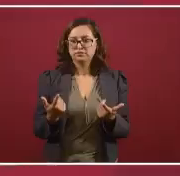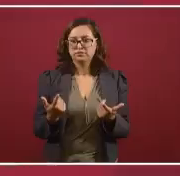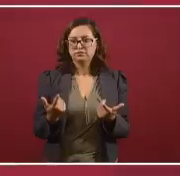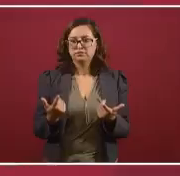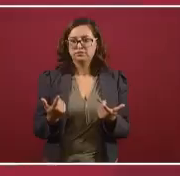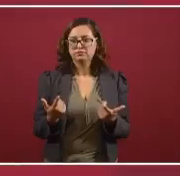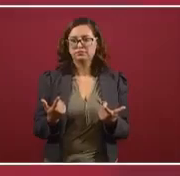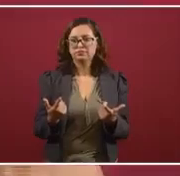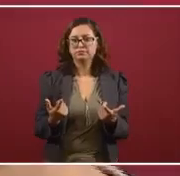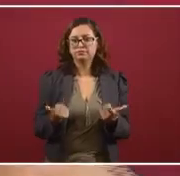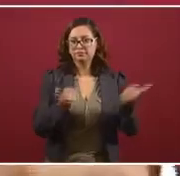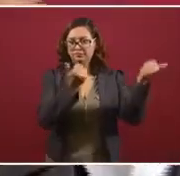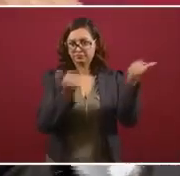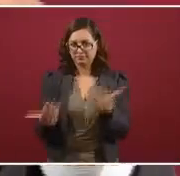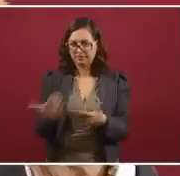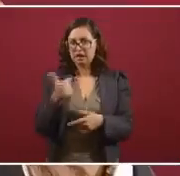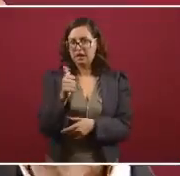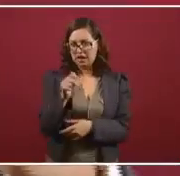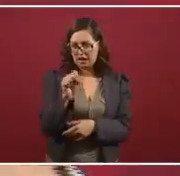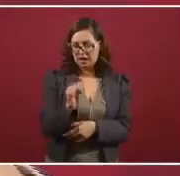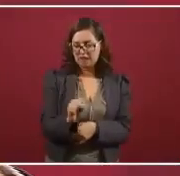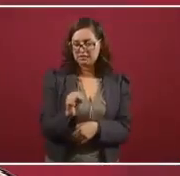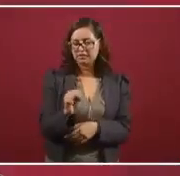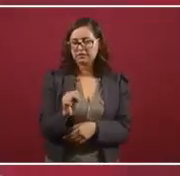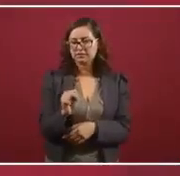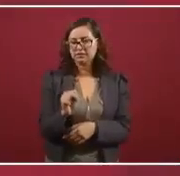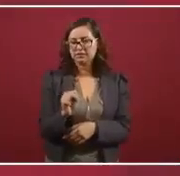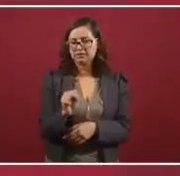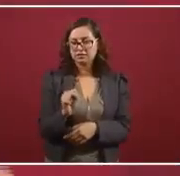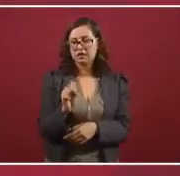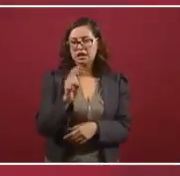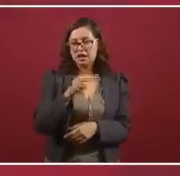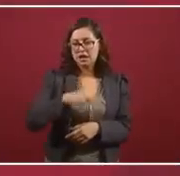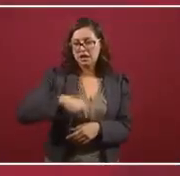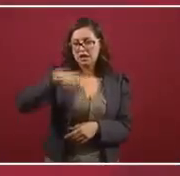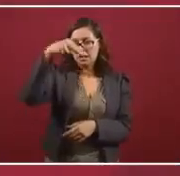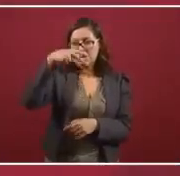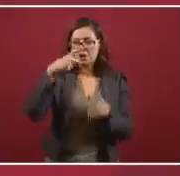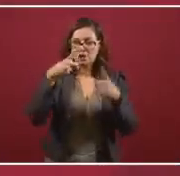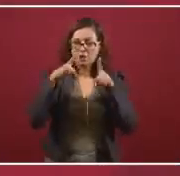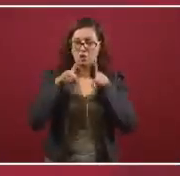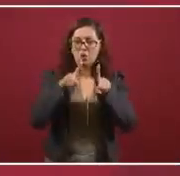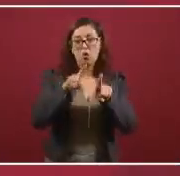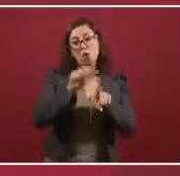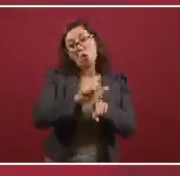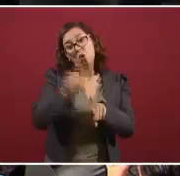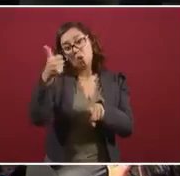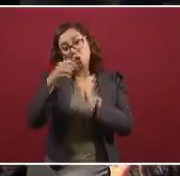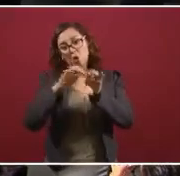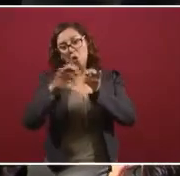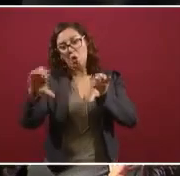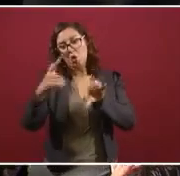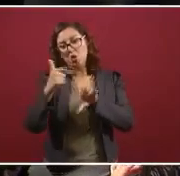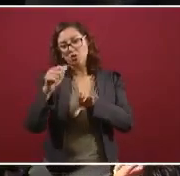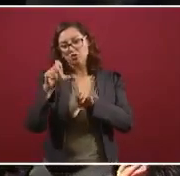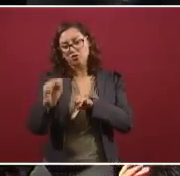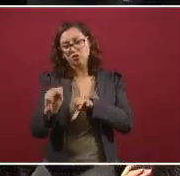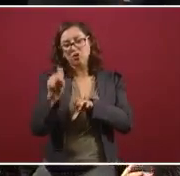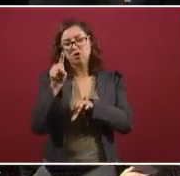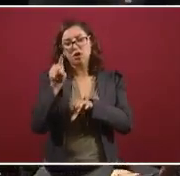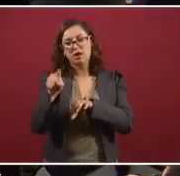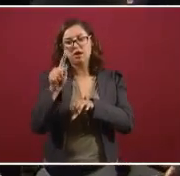en cierta cantidad y en el norte paralelamente un gasoducto de una compañía del